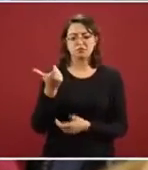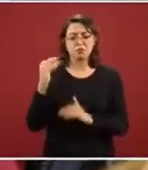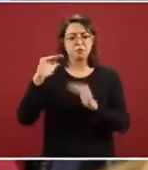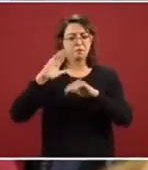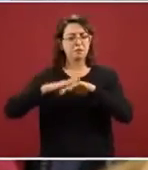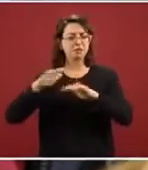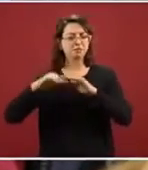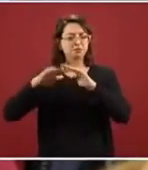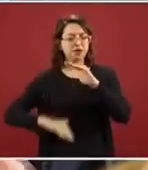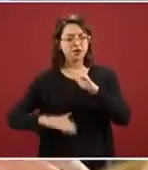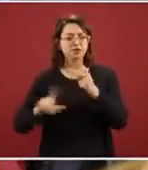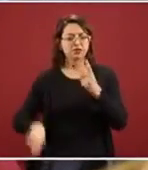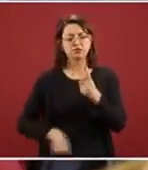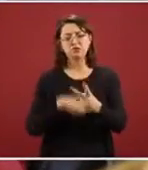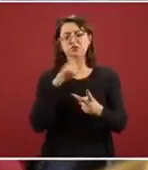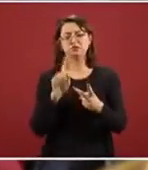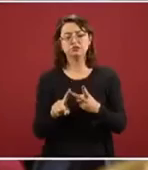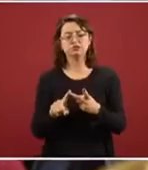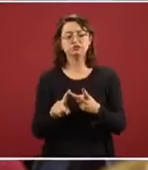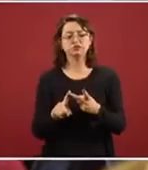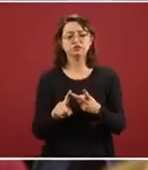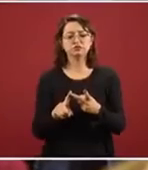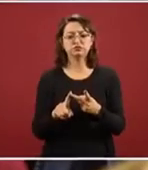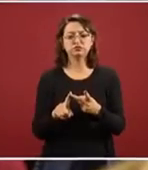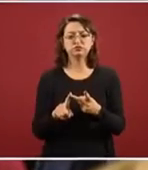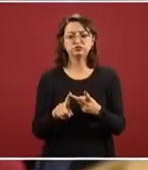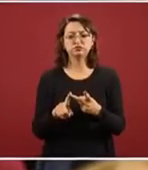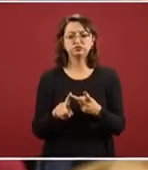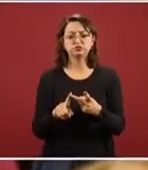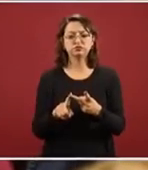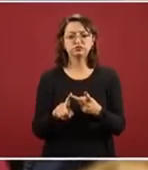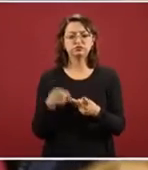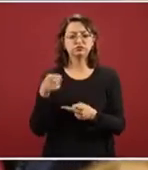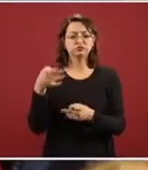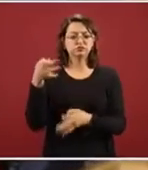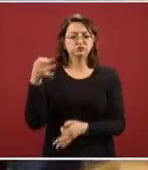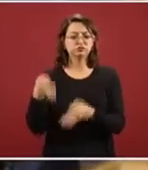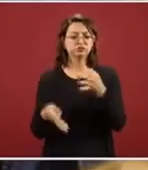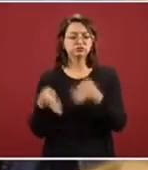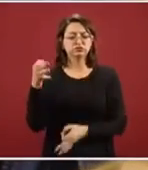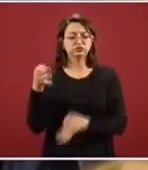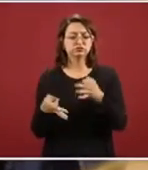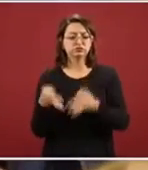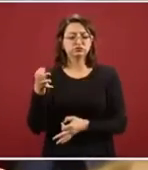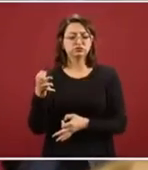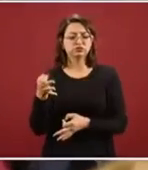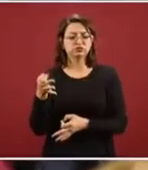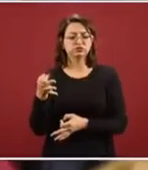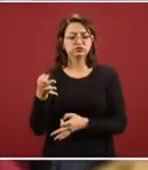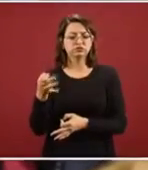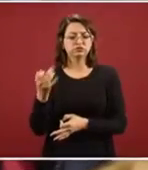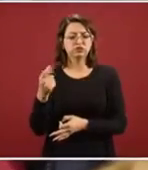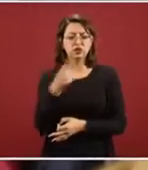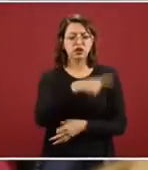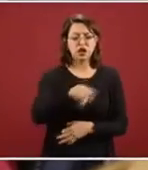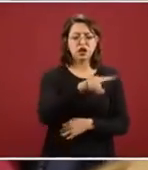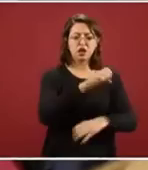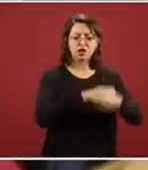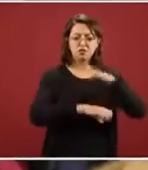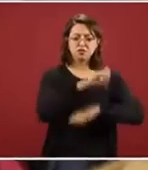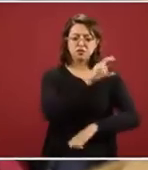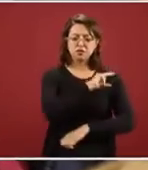debajo. Después hubo un fallo de un tribunal en el sentido de que la iniciativa privada no